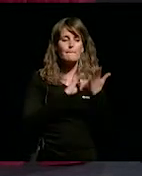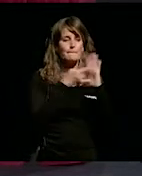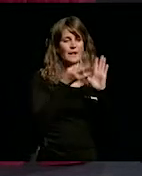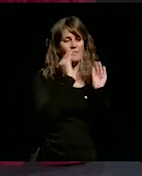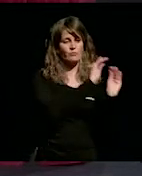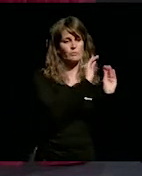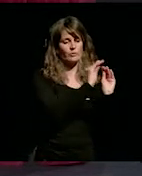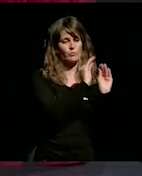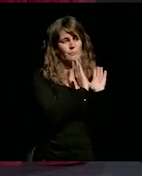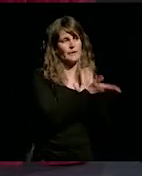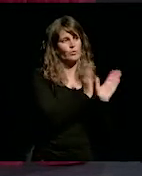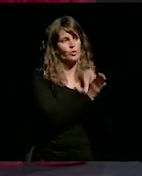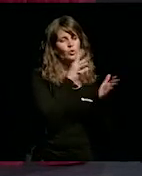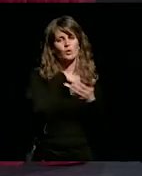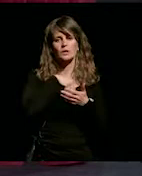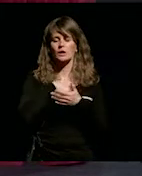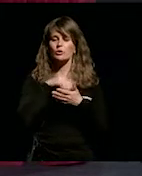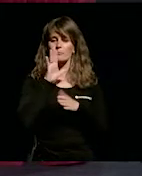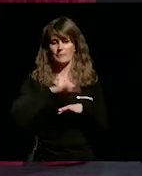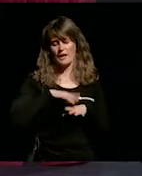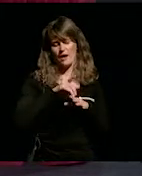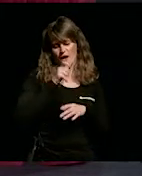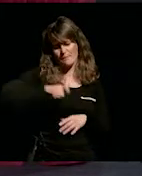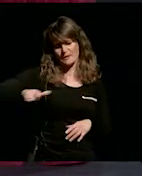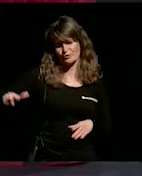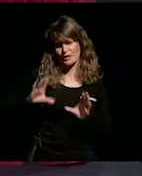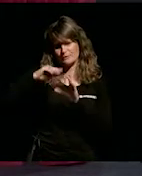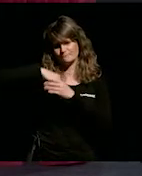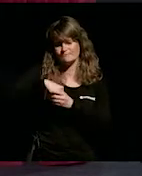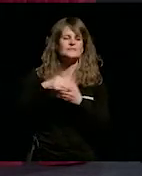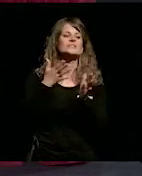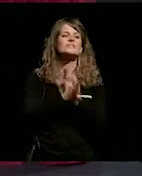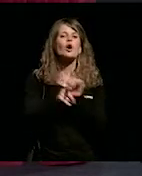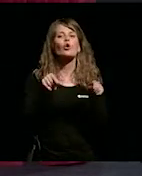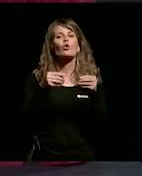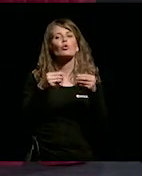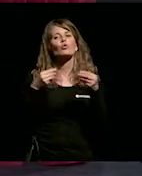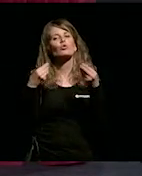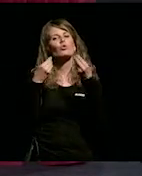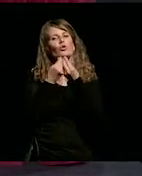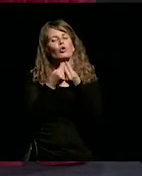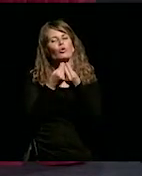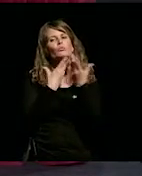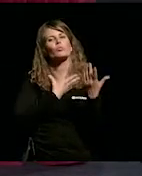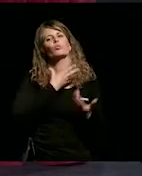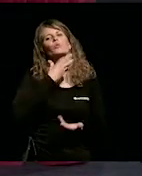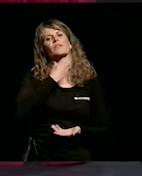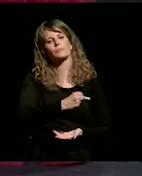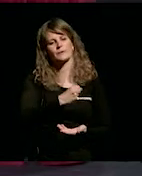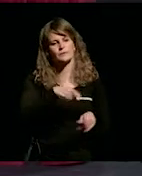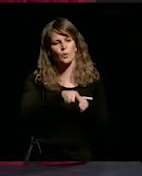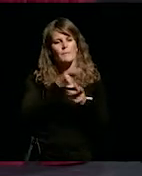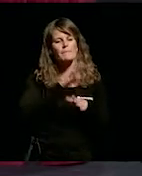formación pedagógico interno para el personal en conjunción con las autoridades municipales para fomentar